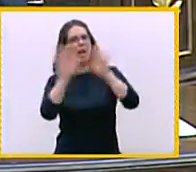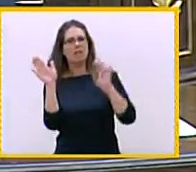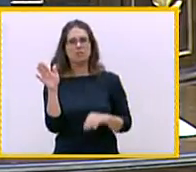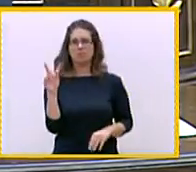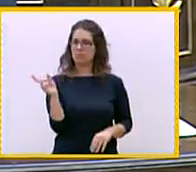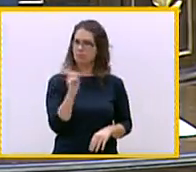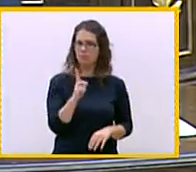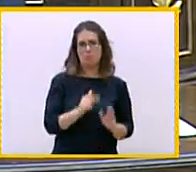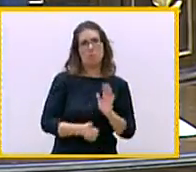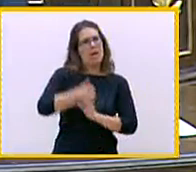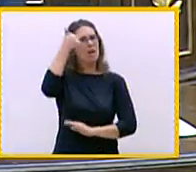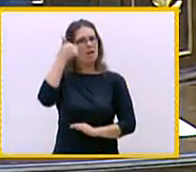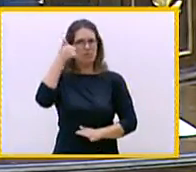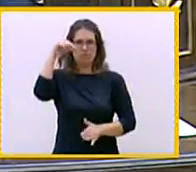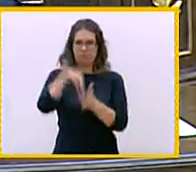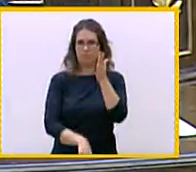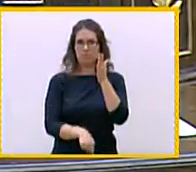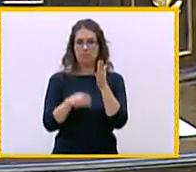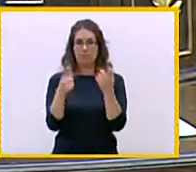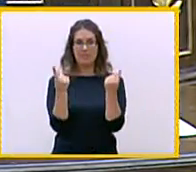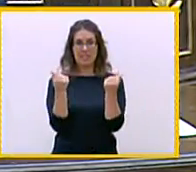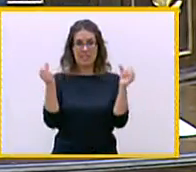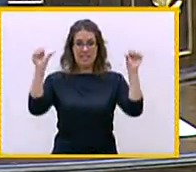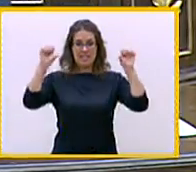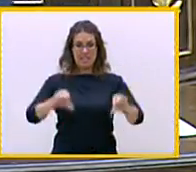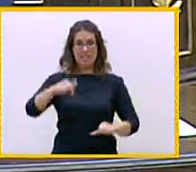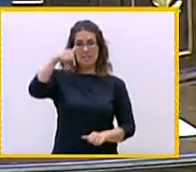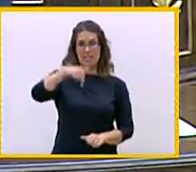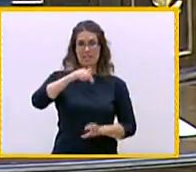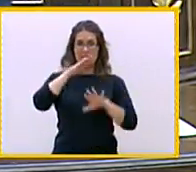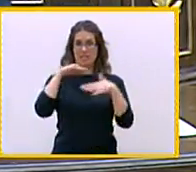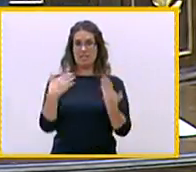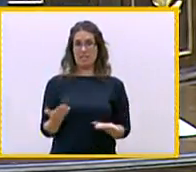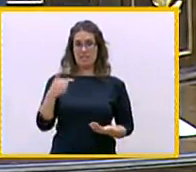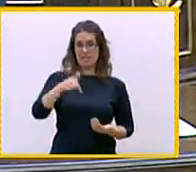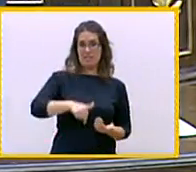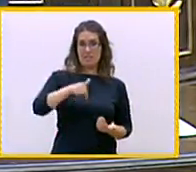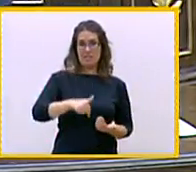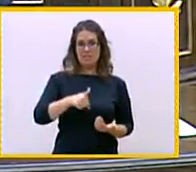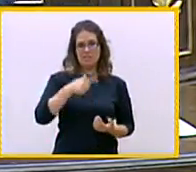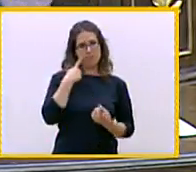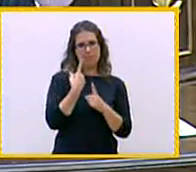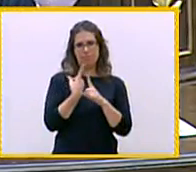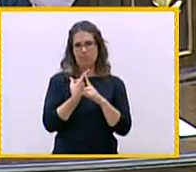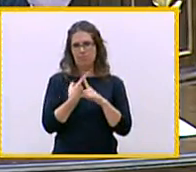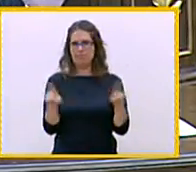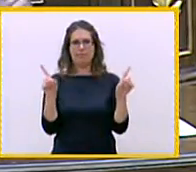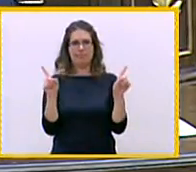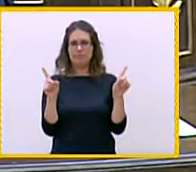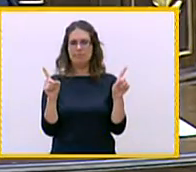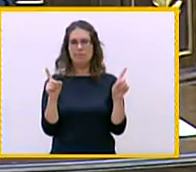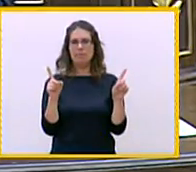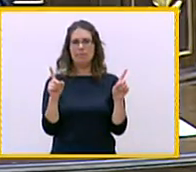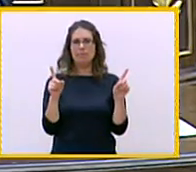Esta crisis tiene una manifestación diferente. En su dimensión